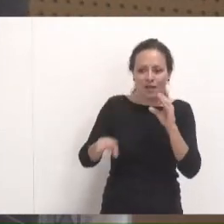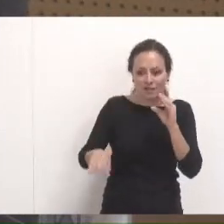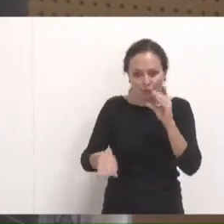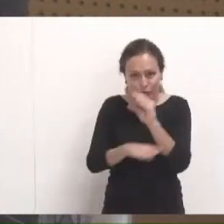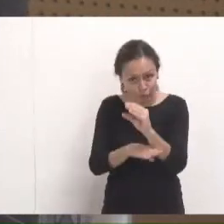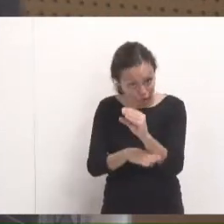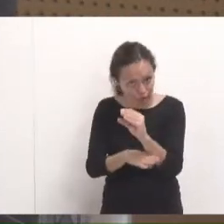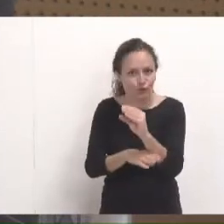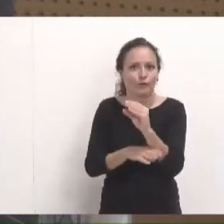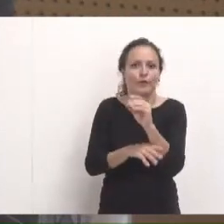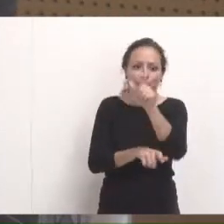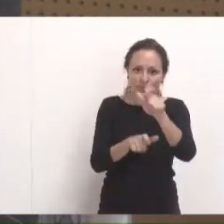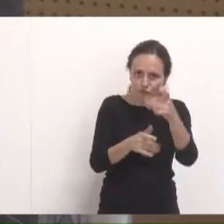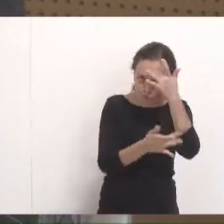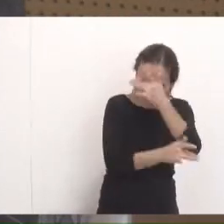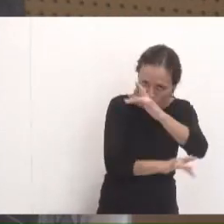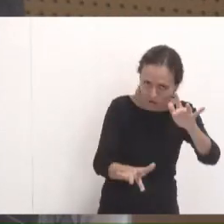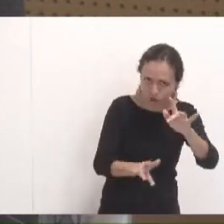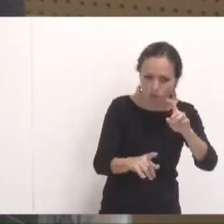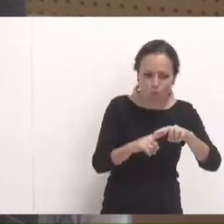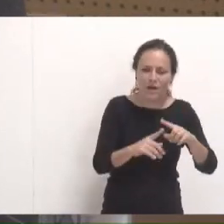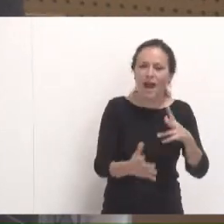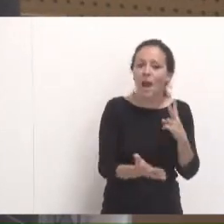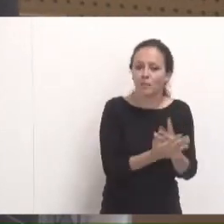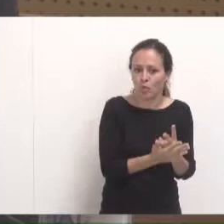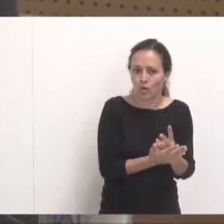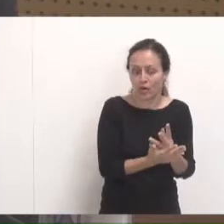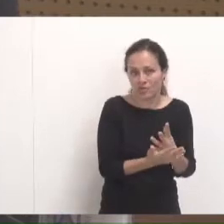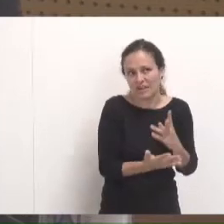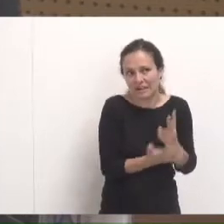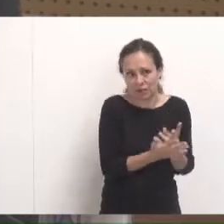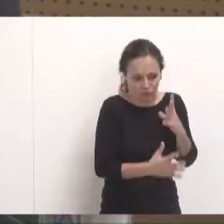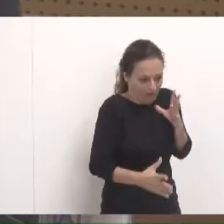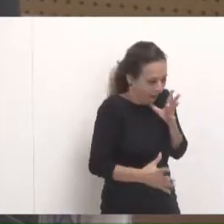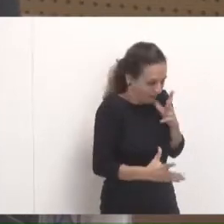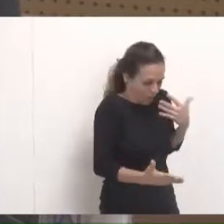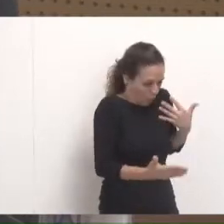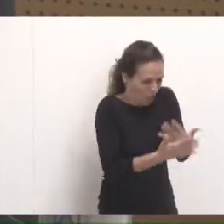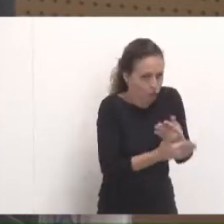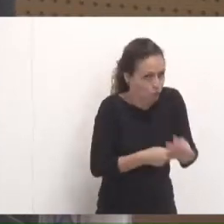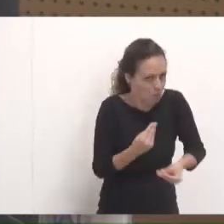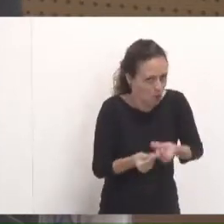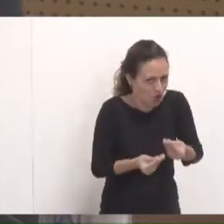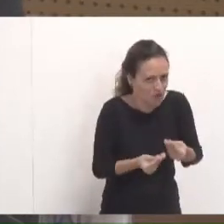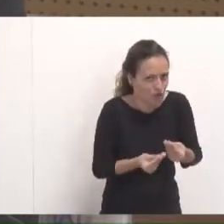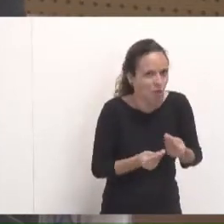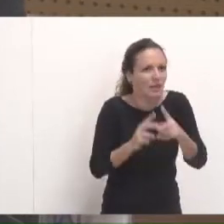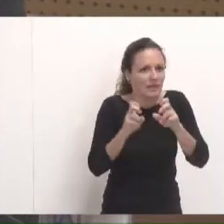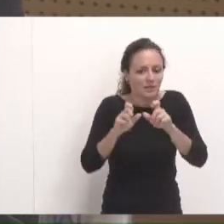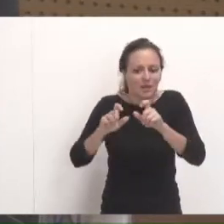una apuesta muchísimo más intensa que la que hasta ahora hemos podido hacer, relativa a la separación en origen,